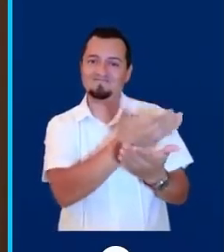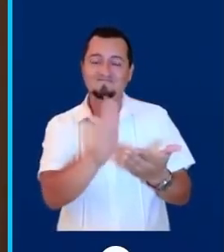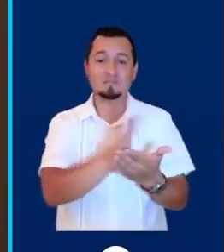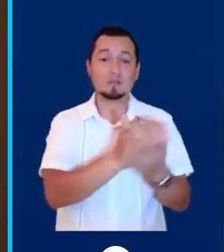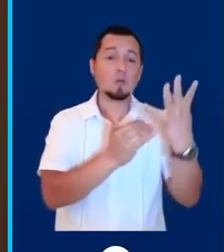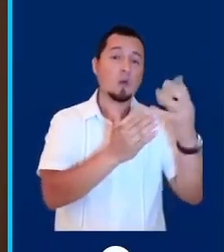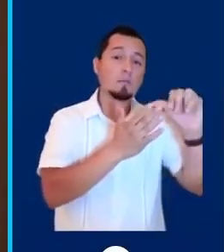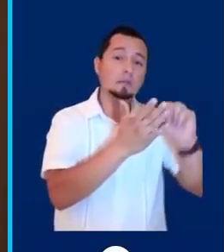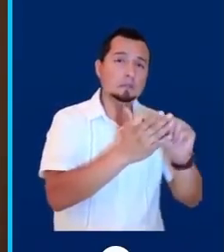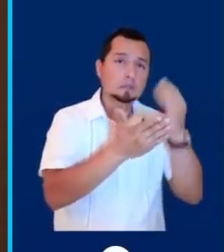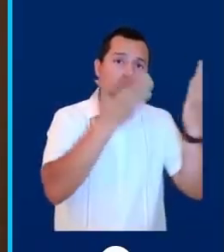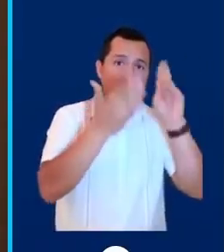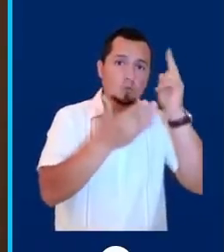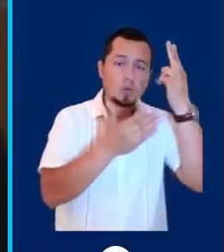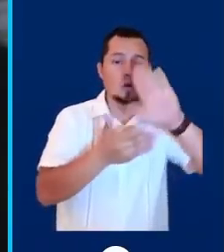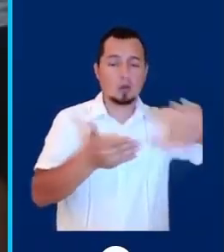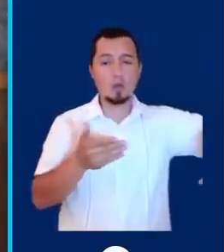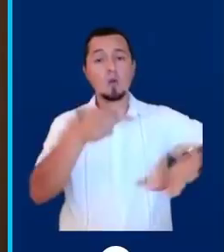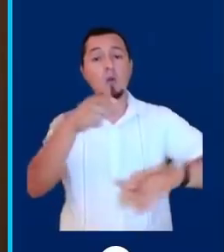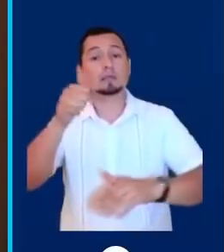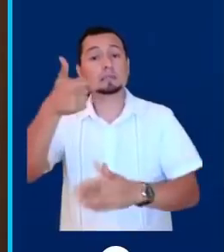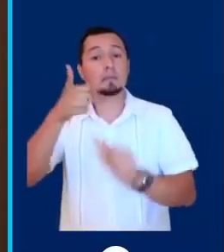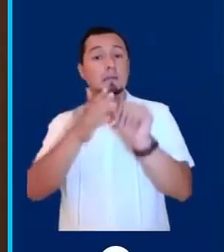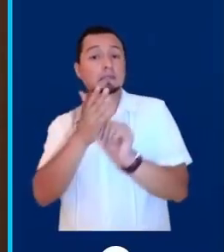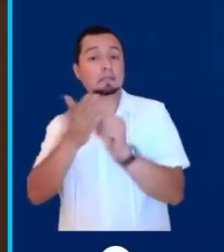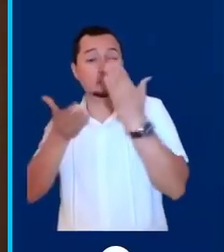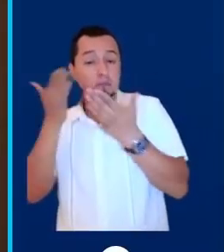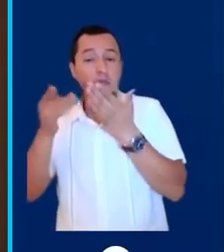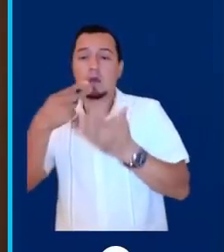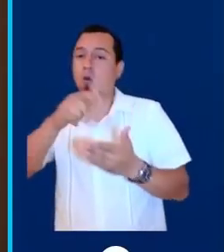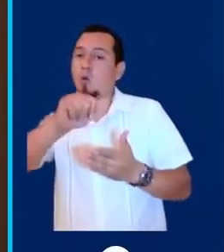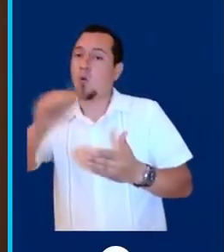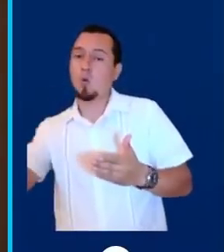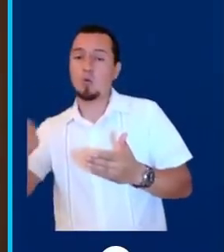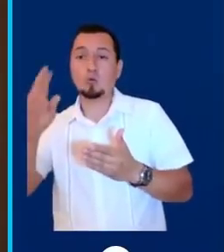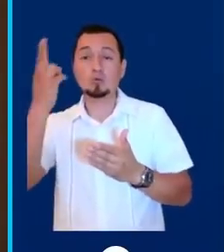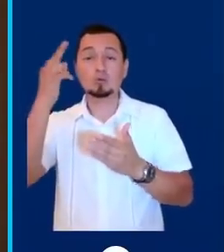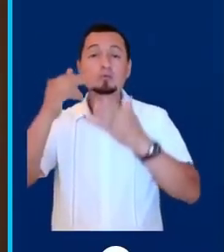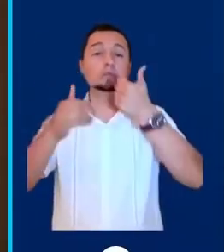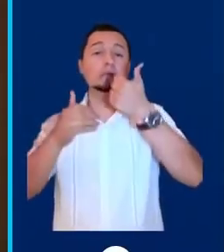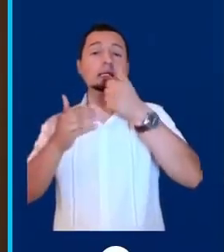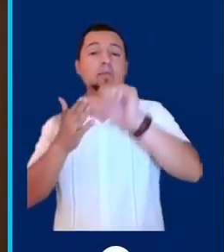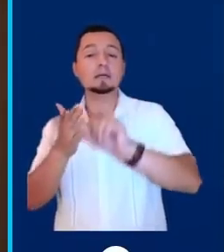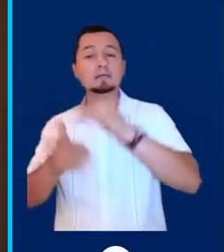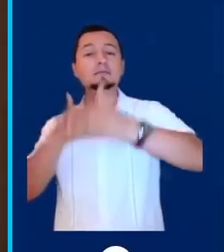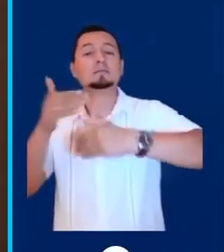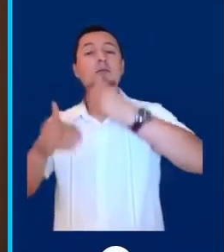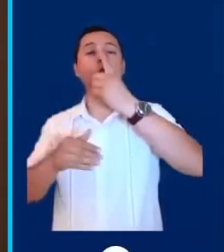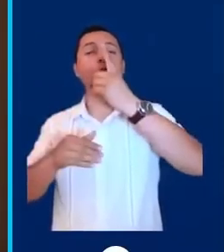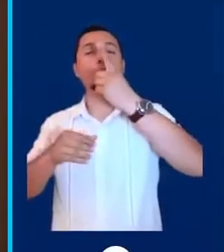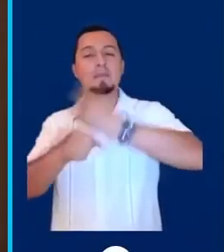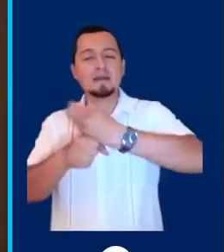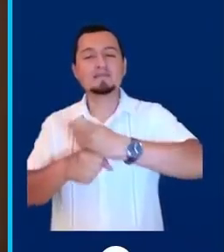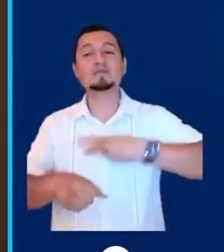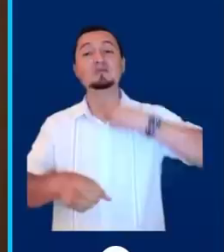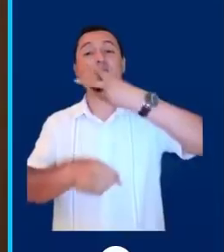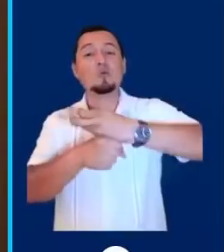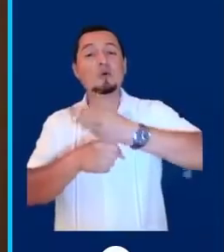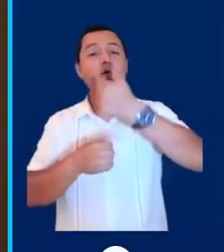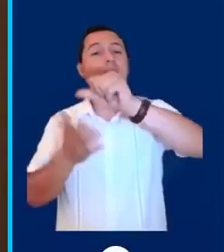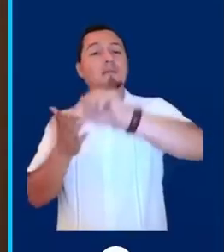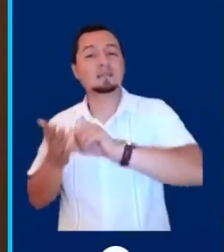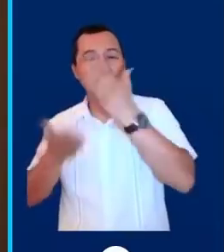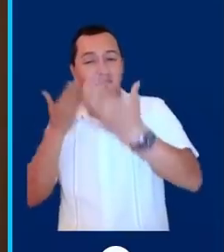nuevas autorizaciones y nuevo protocolo sanitario, pero dado lo avanzado del semestre actual, será considerado